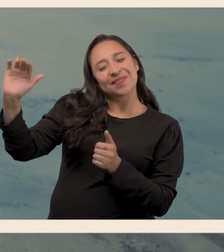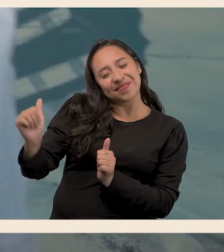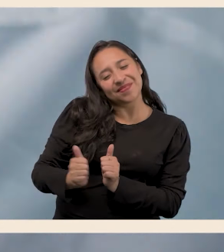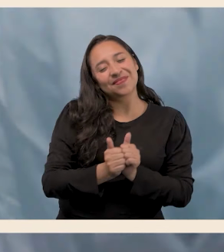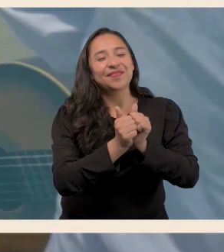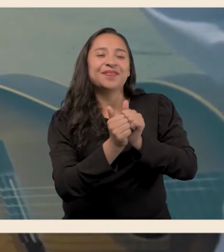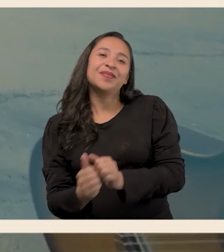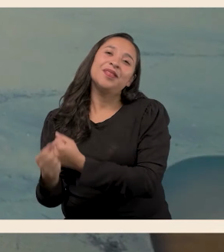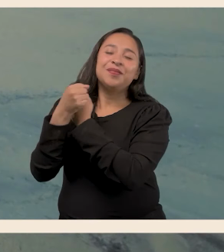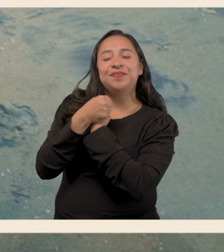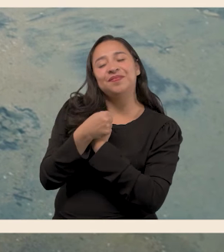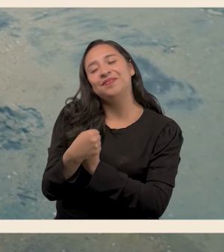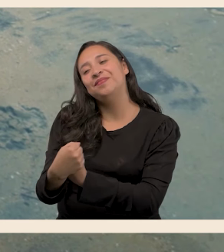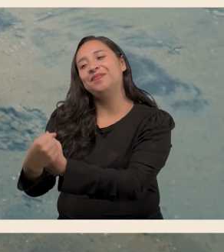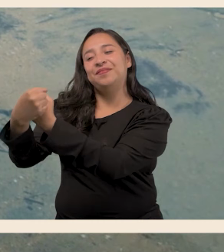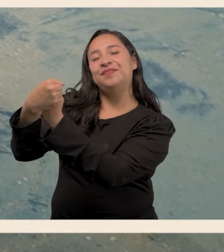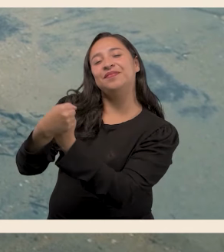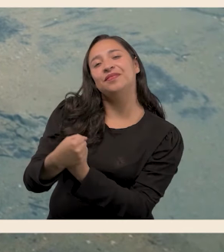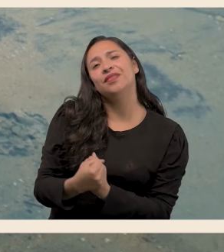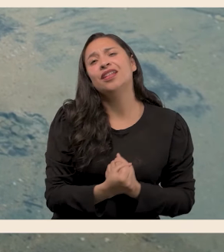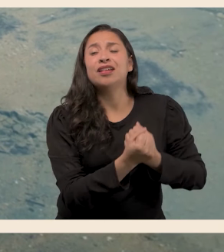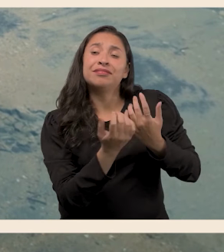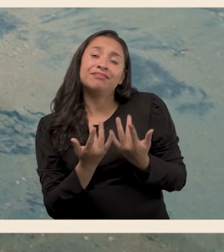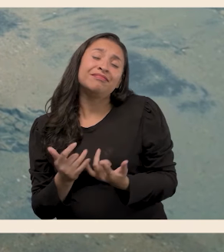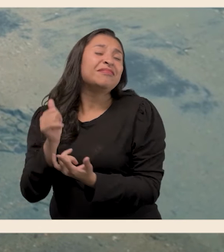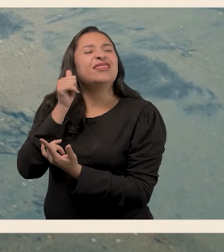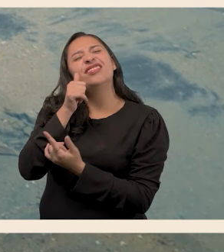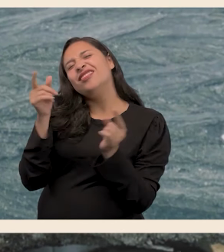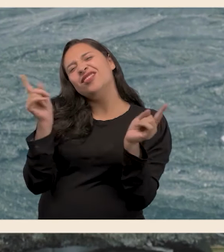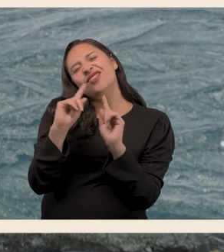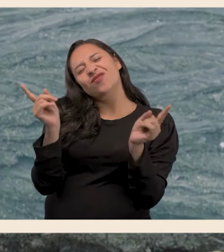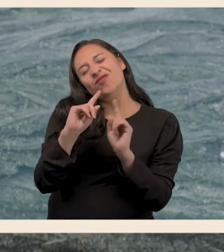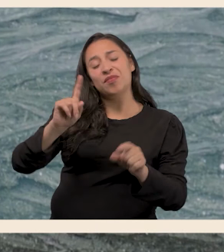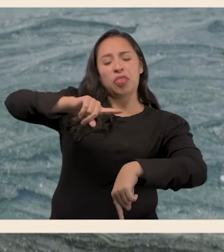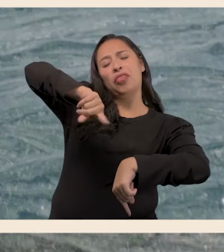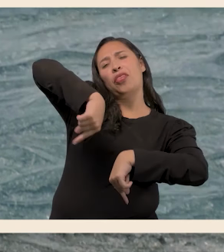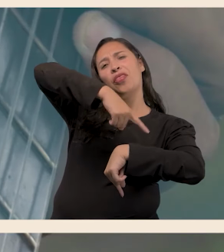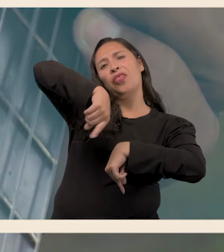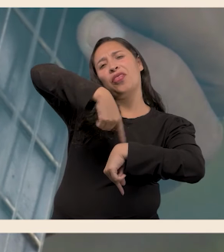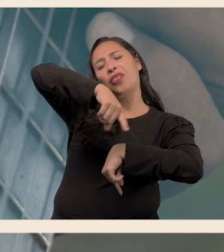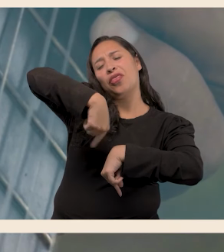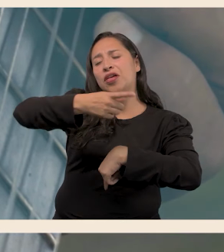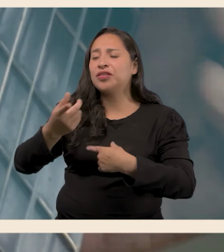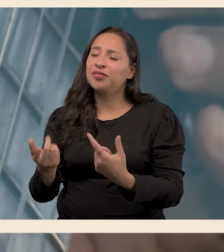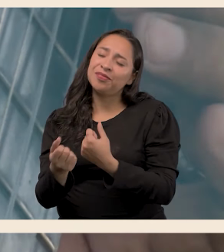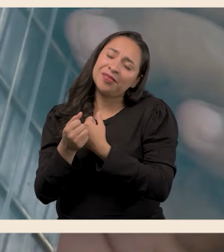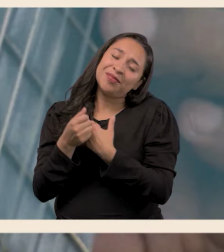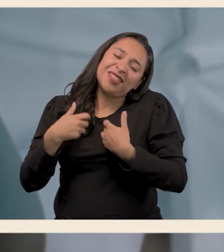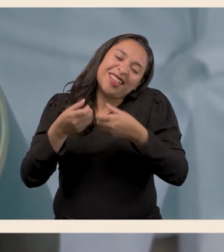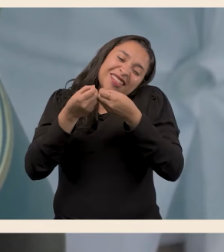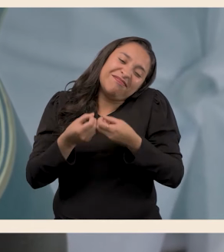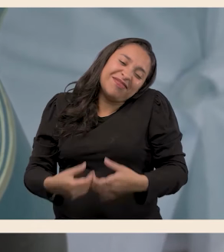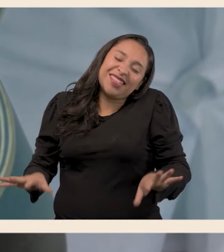Vámonos queriendo mucho, no esperemos pa' mañana, porque si se pasa el tiempo, cariñito